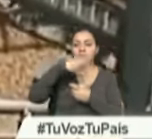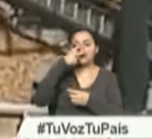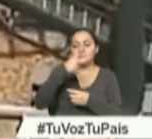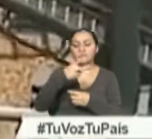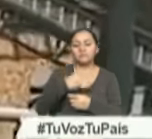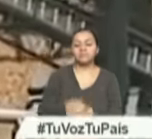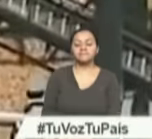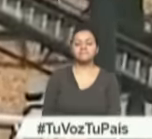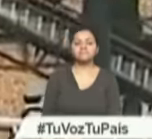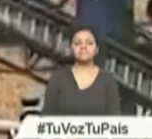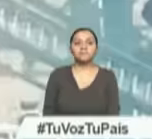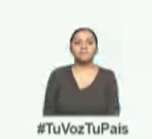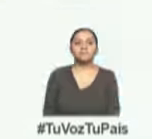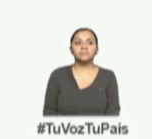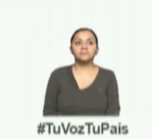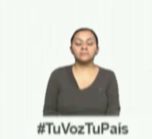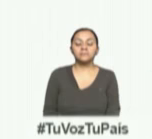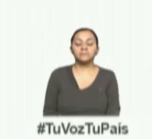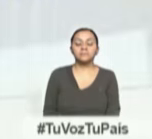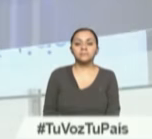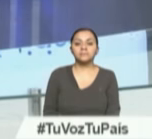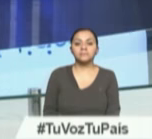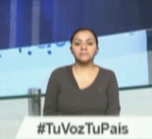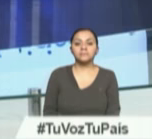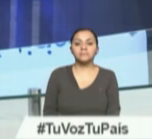de las atracciones.